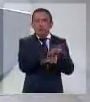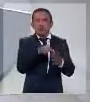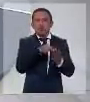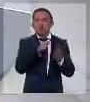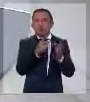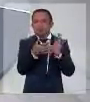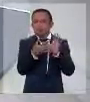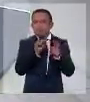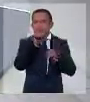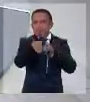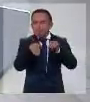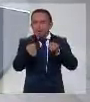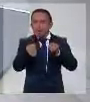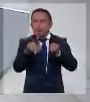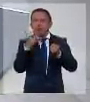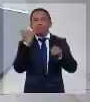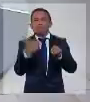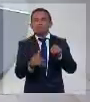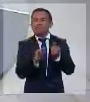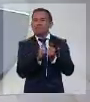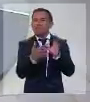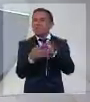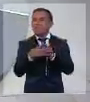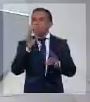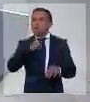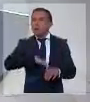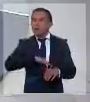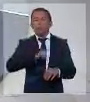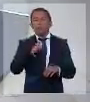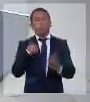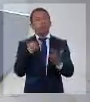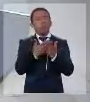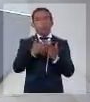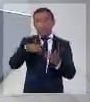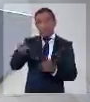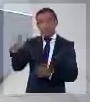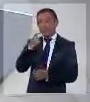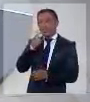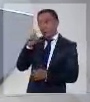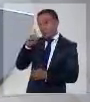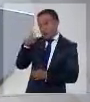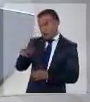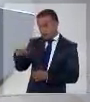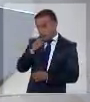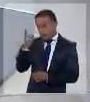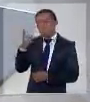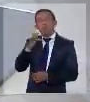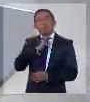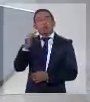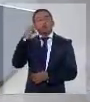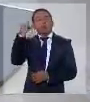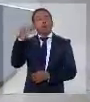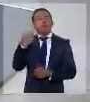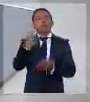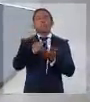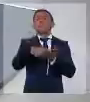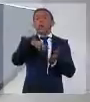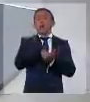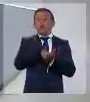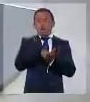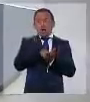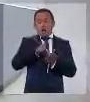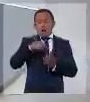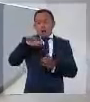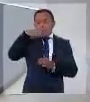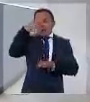la reforma, como propone López Obrador, implicaría permitir que se vendan plazas, que se hereden plazas, que